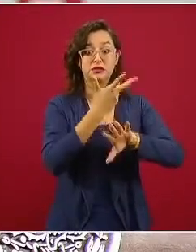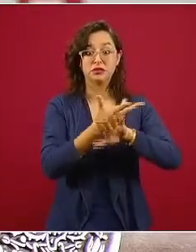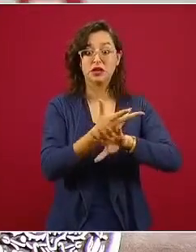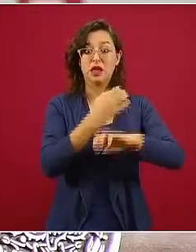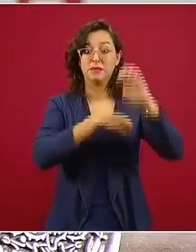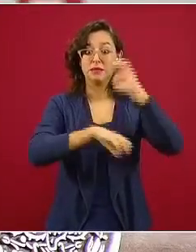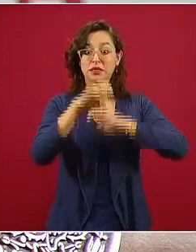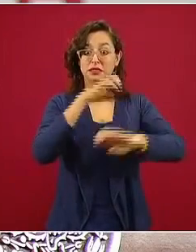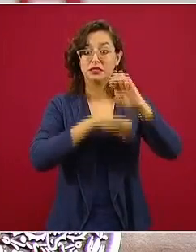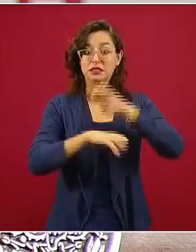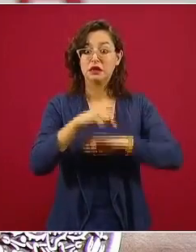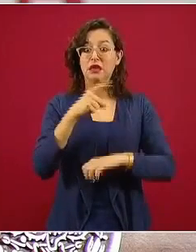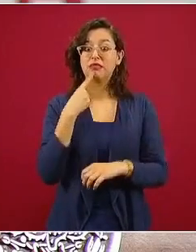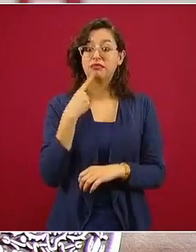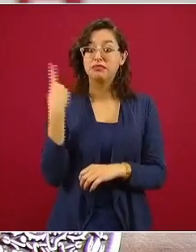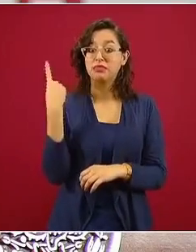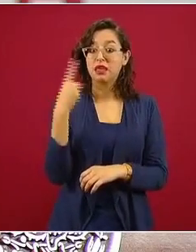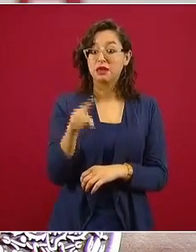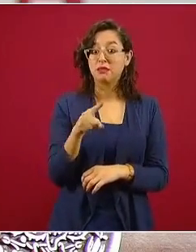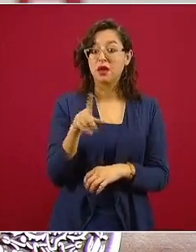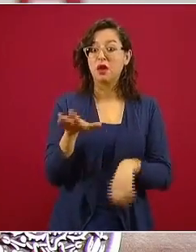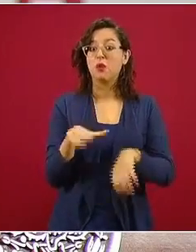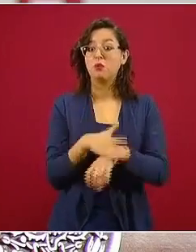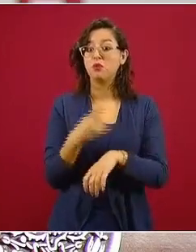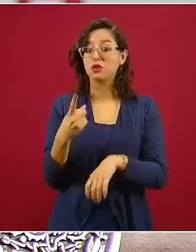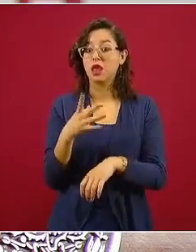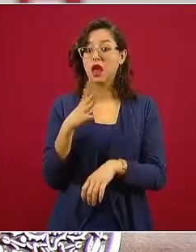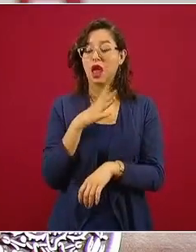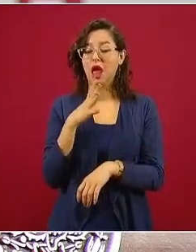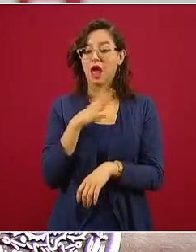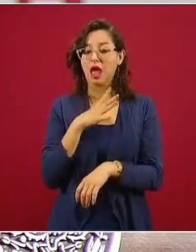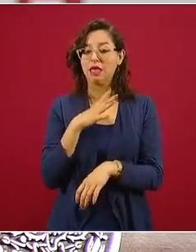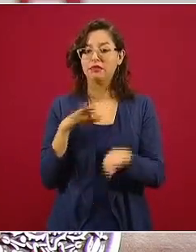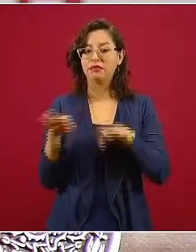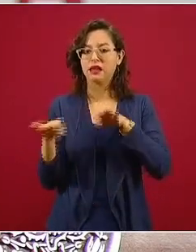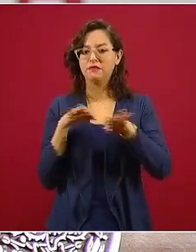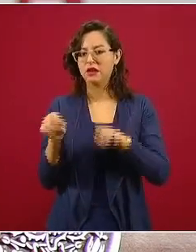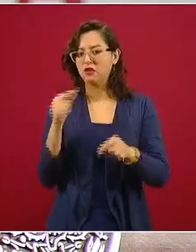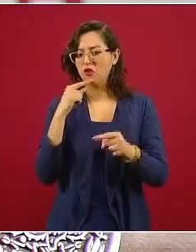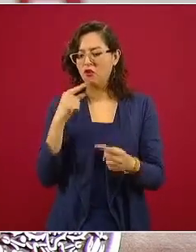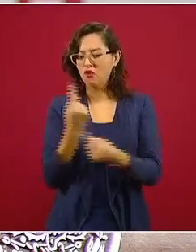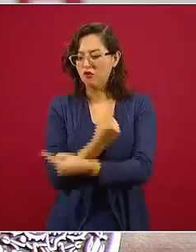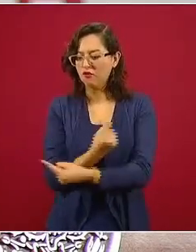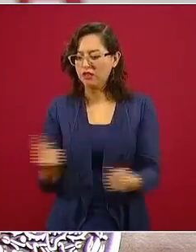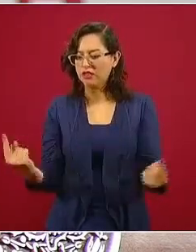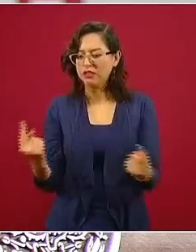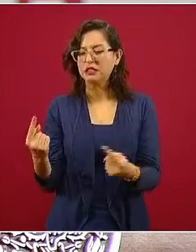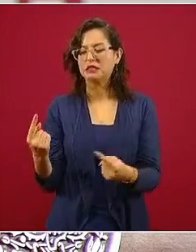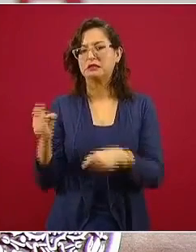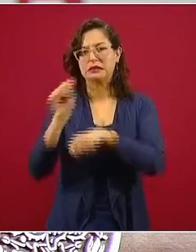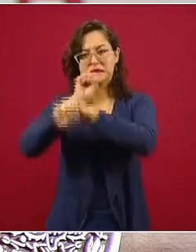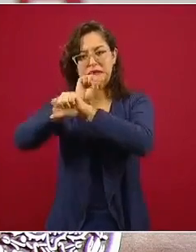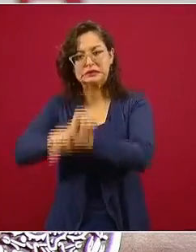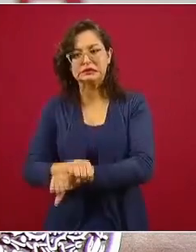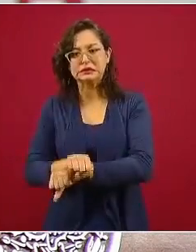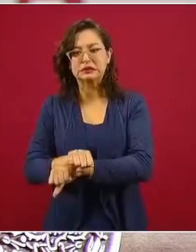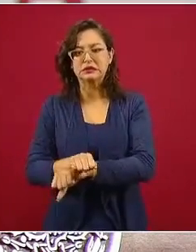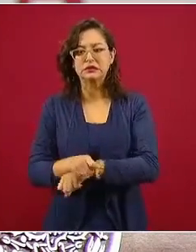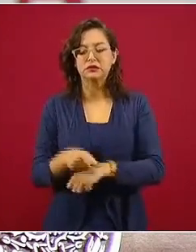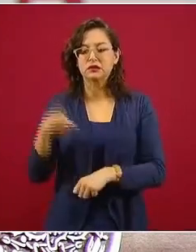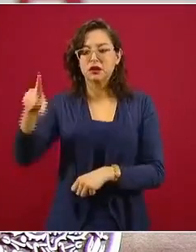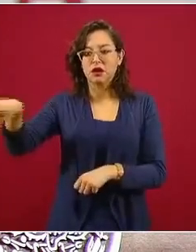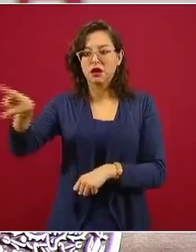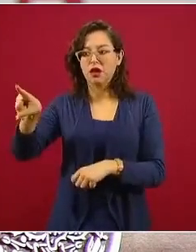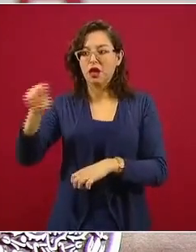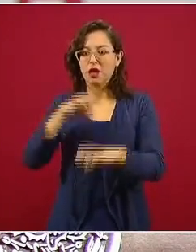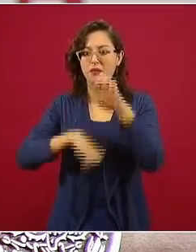demandar por el trabajo infantil y el trabajo forzoso. Y cuando los empresarios nos llamaron alarmados